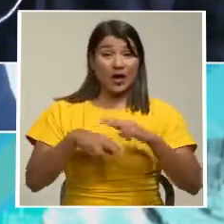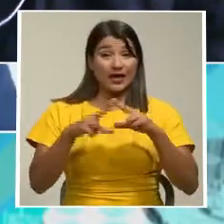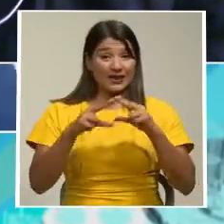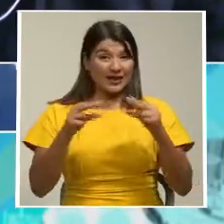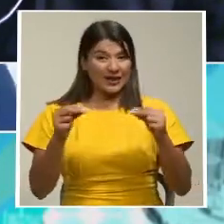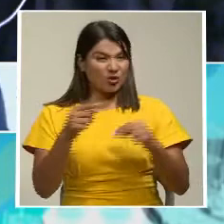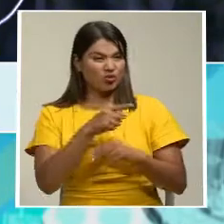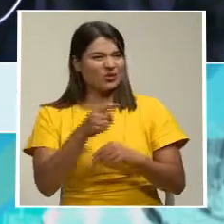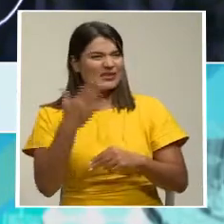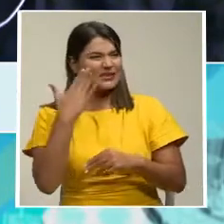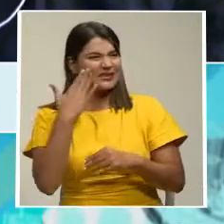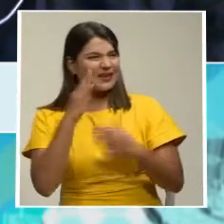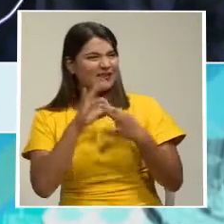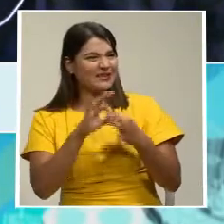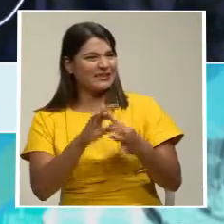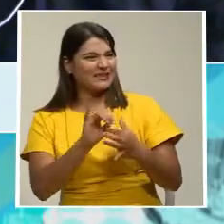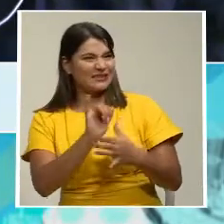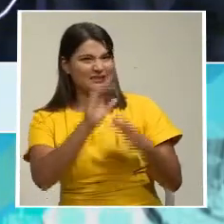comentar sobre ese informe?